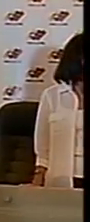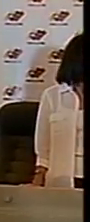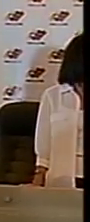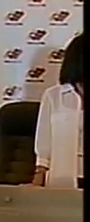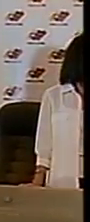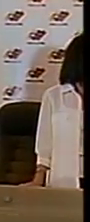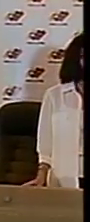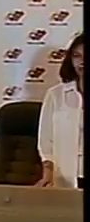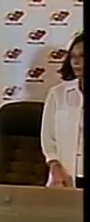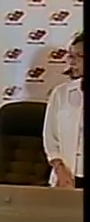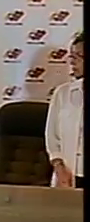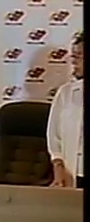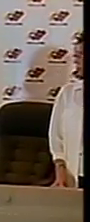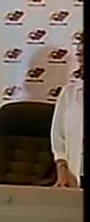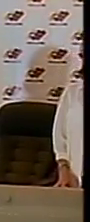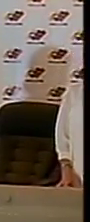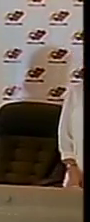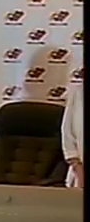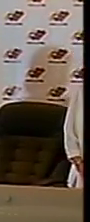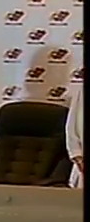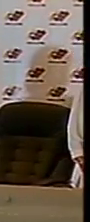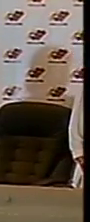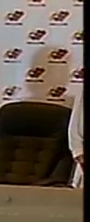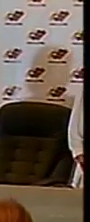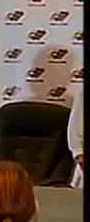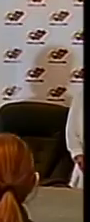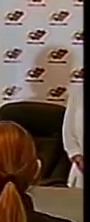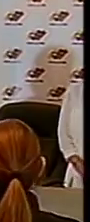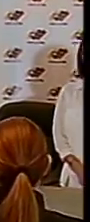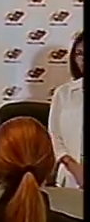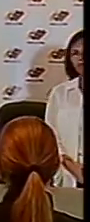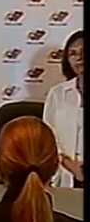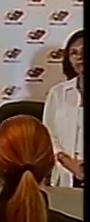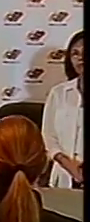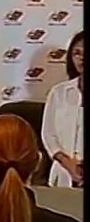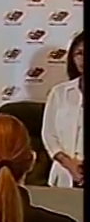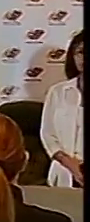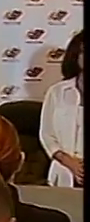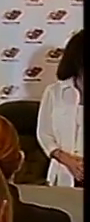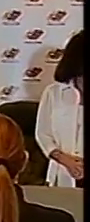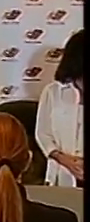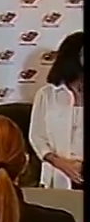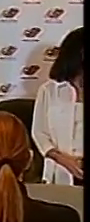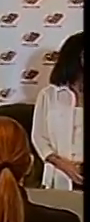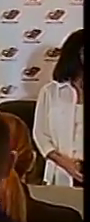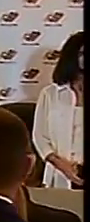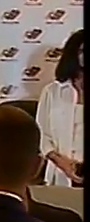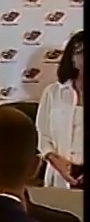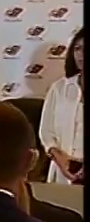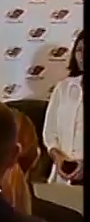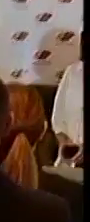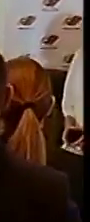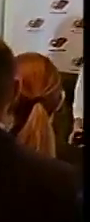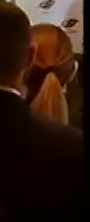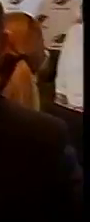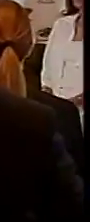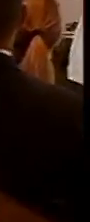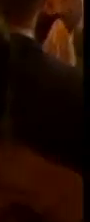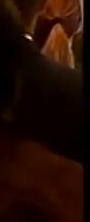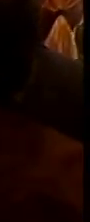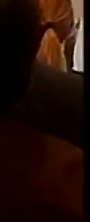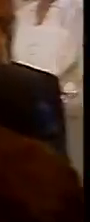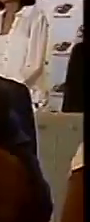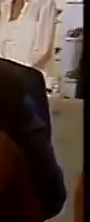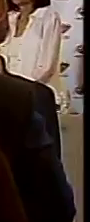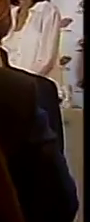se les anuncia que ha culminado esta actividad. Gracias por su cordial asistencia. Tengan todas y todos buenas tardes.